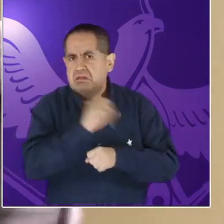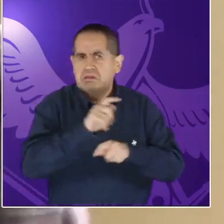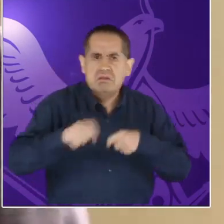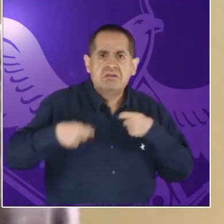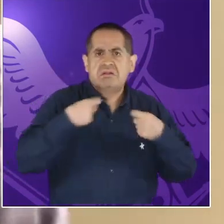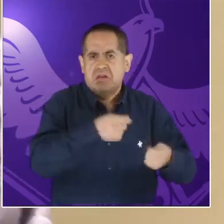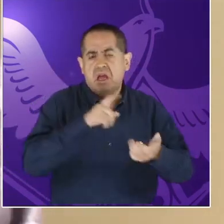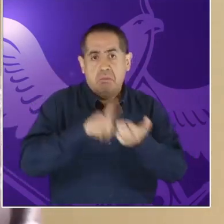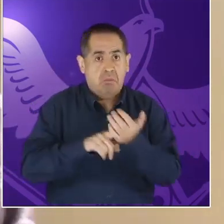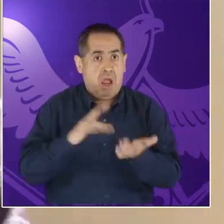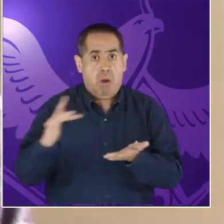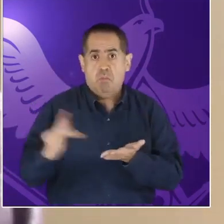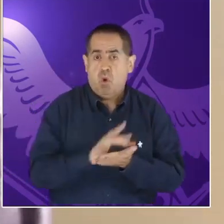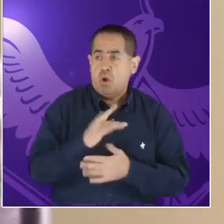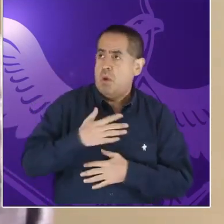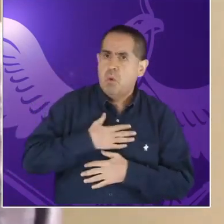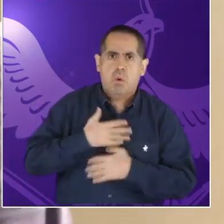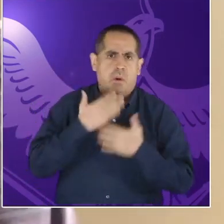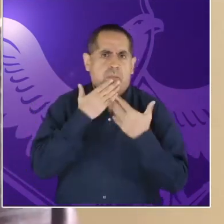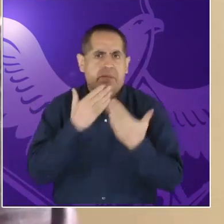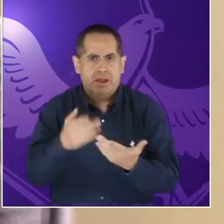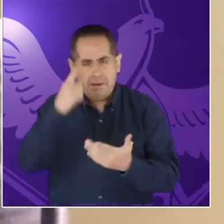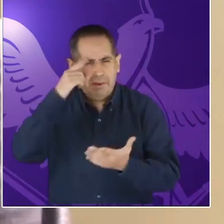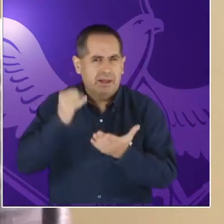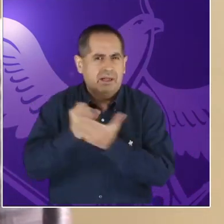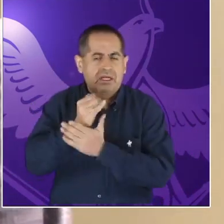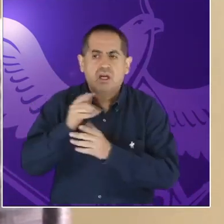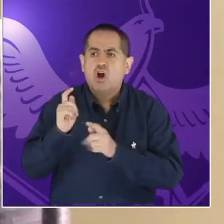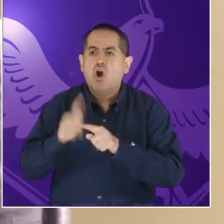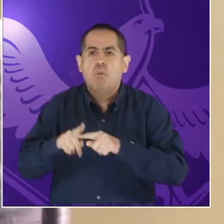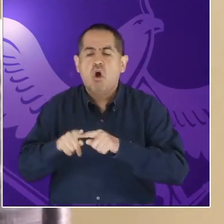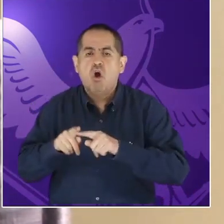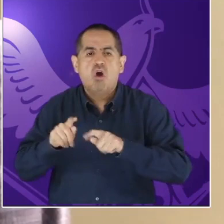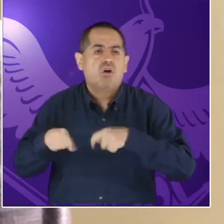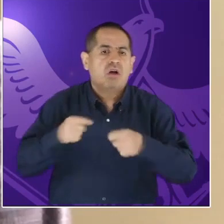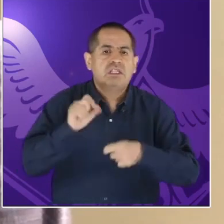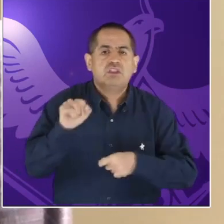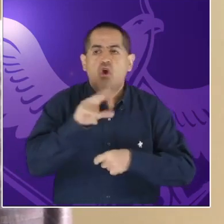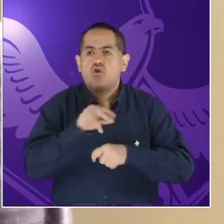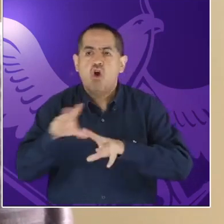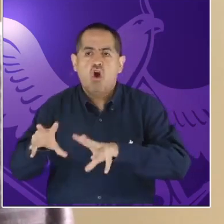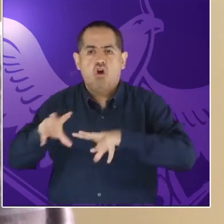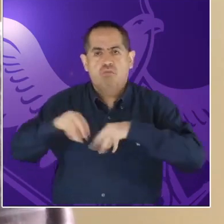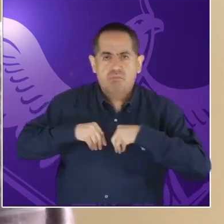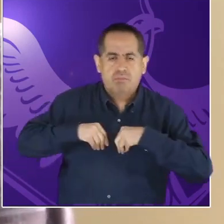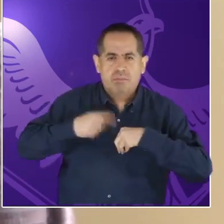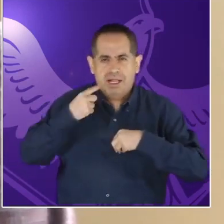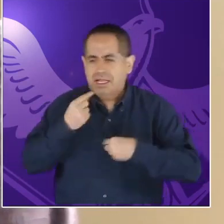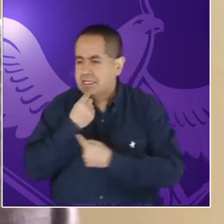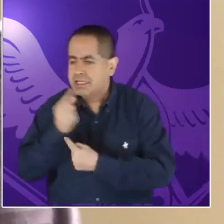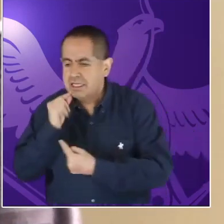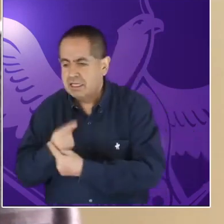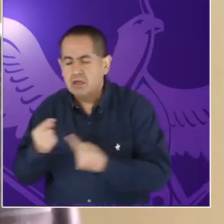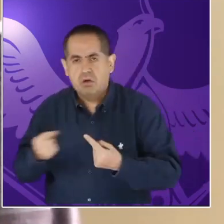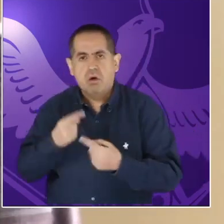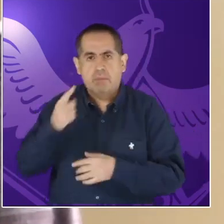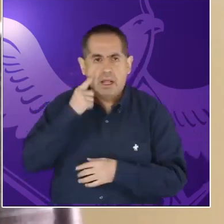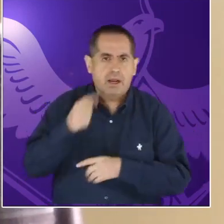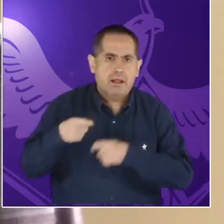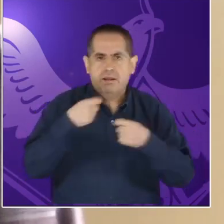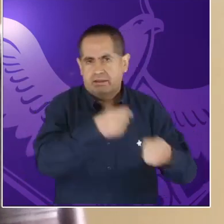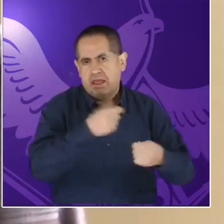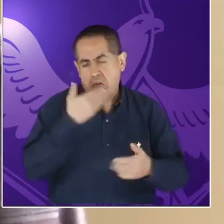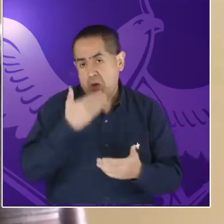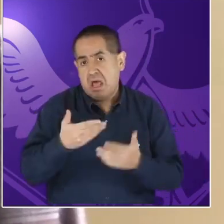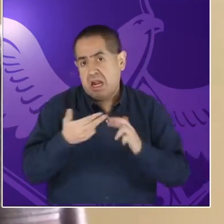hace este trabajo jurisdiccional en la determinación de la adjudicación del hijo o de la